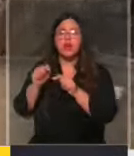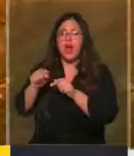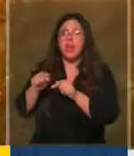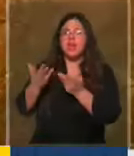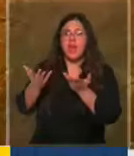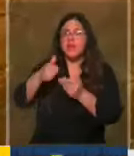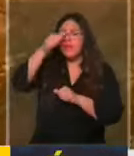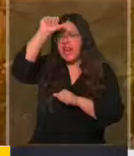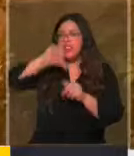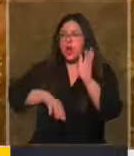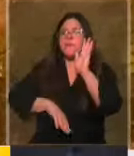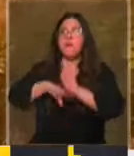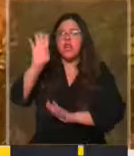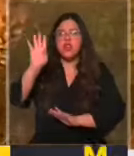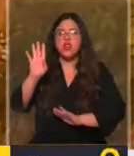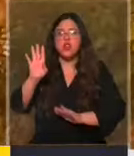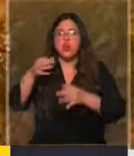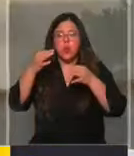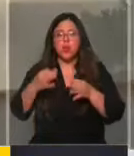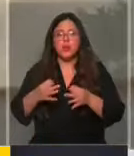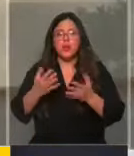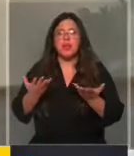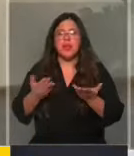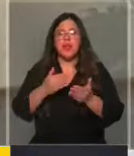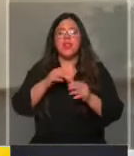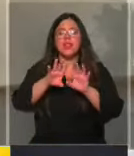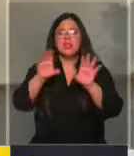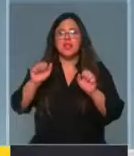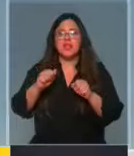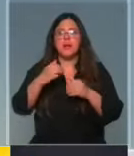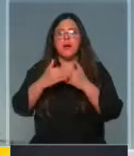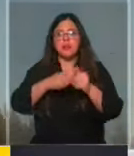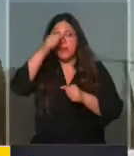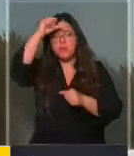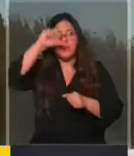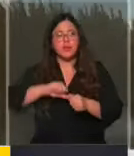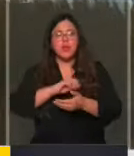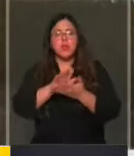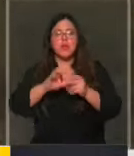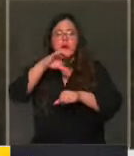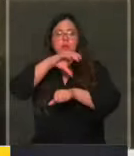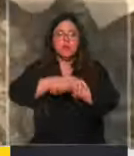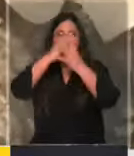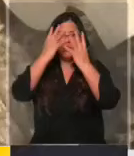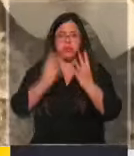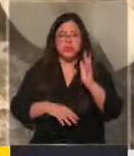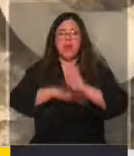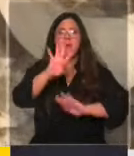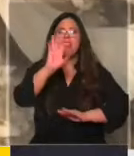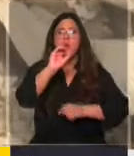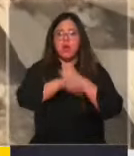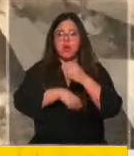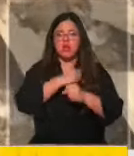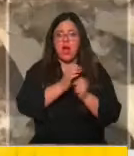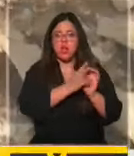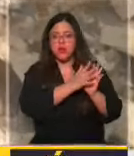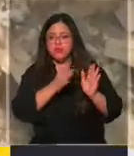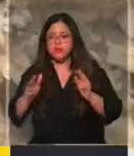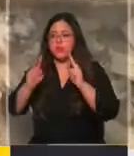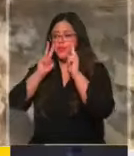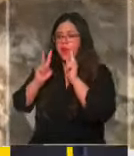más altas de nuestro sistema procesal penal, como por ejemplo la cadena perpetua. Pasemos a revisar